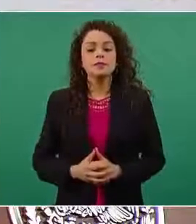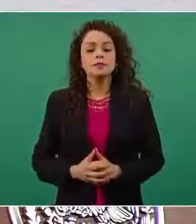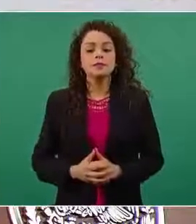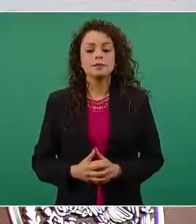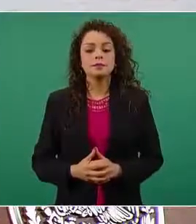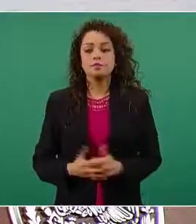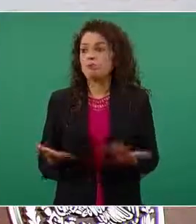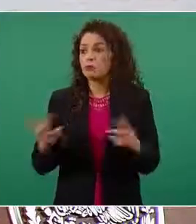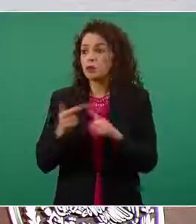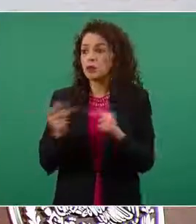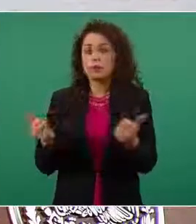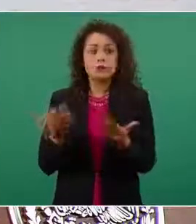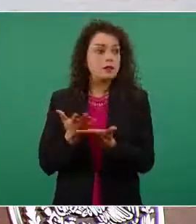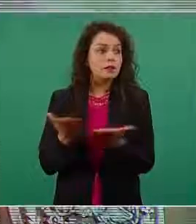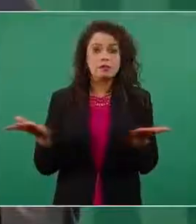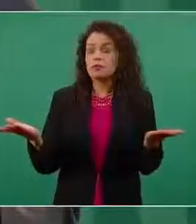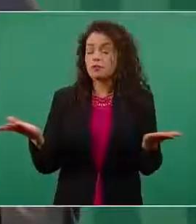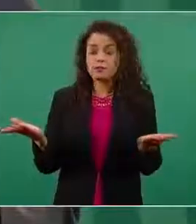no aparecen.